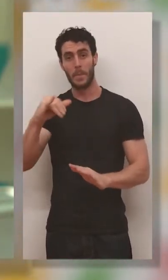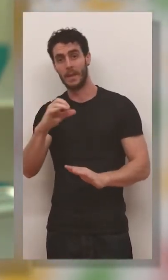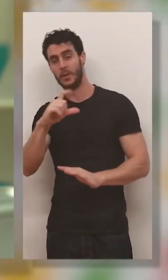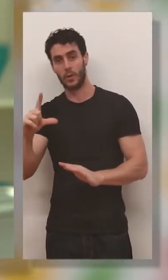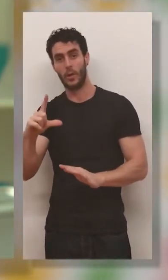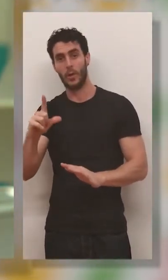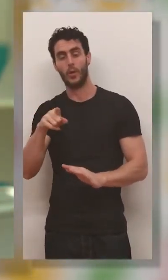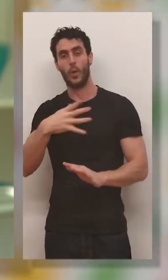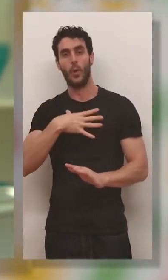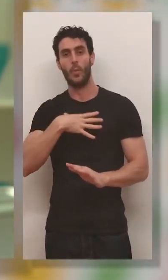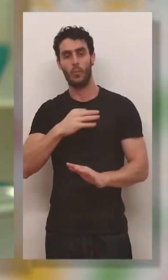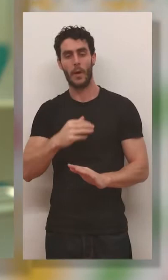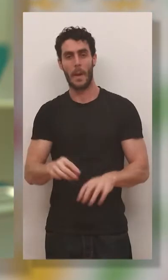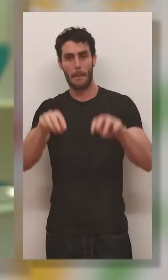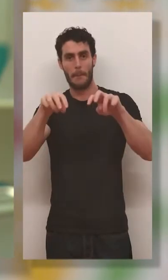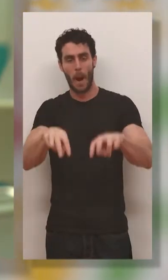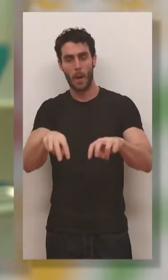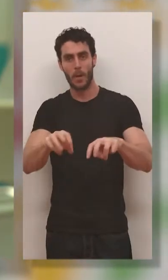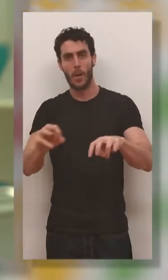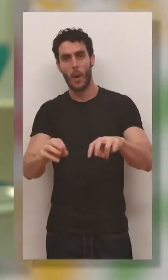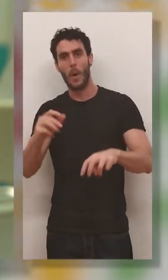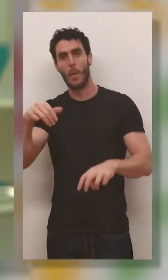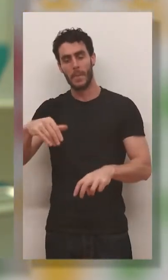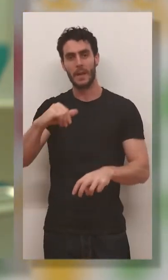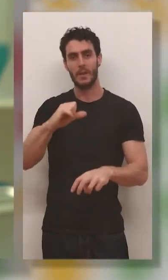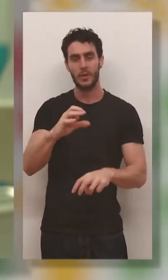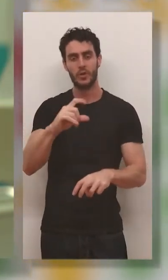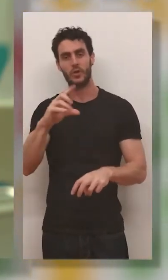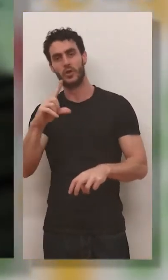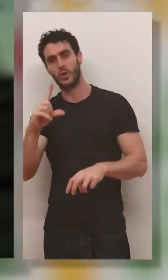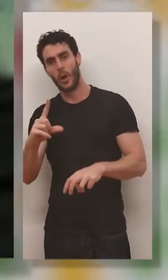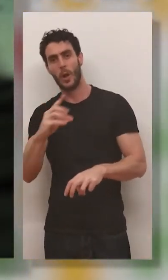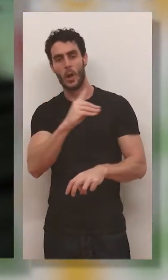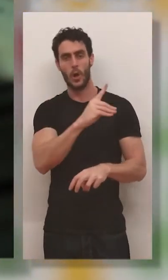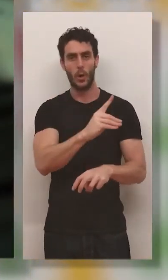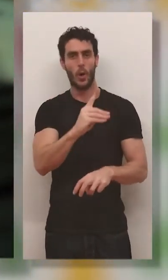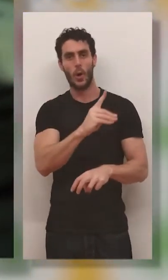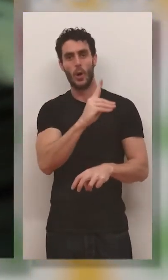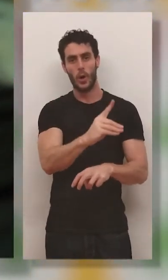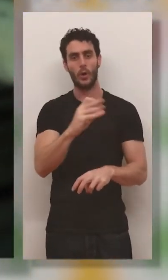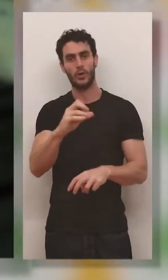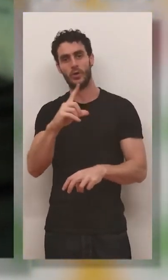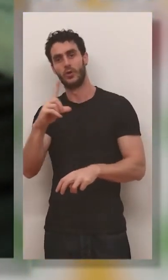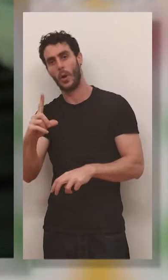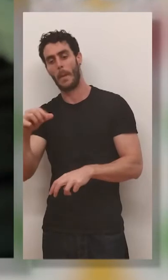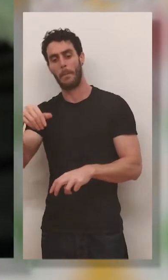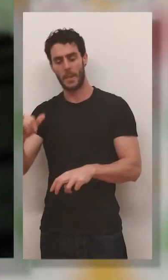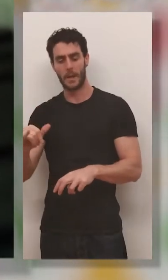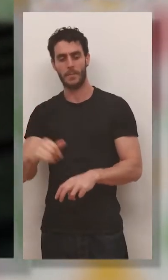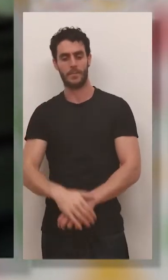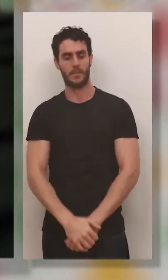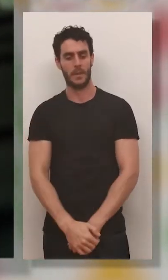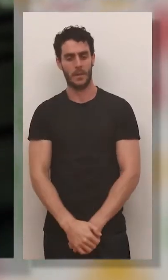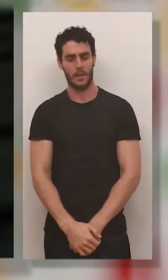do, mi, sol y luego tocar mi, sol, do. Y luego sol, do, mi y luego al revés. Arpegio. Do, mi, sol, mi,